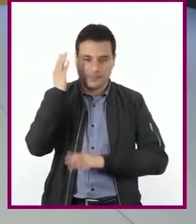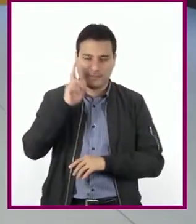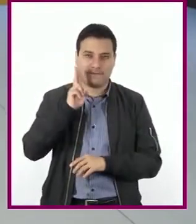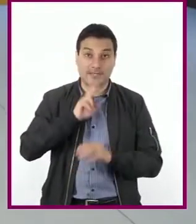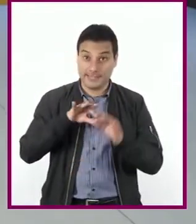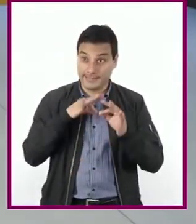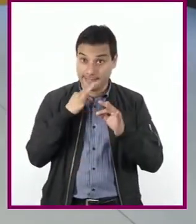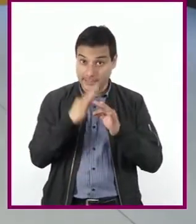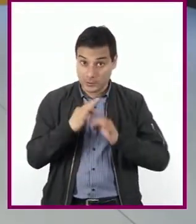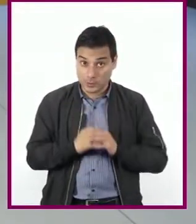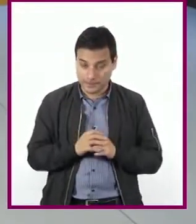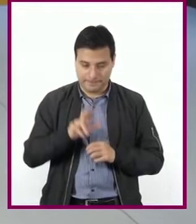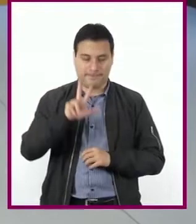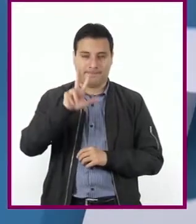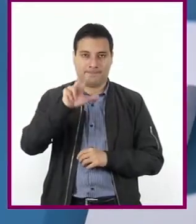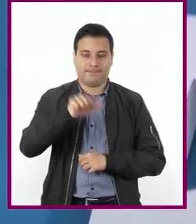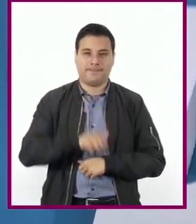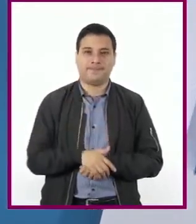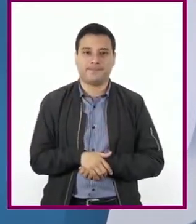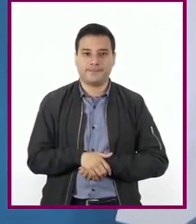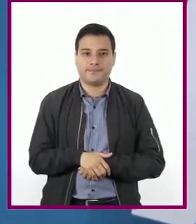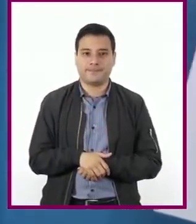Va.